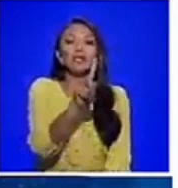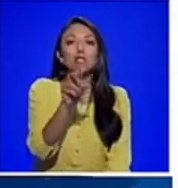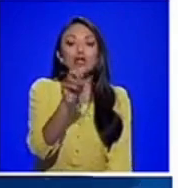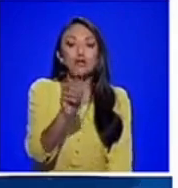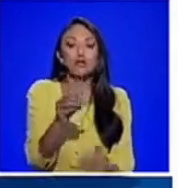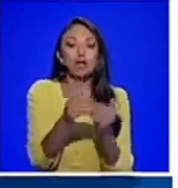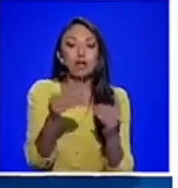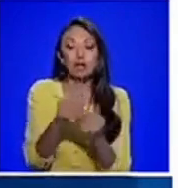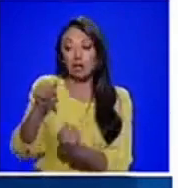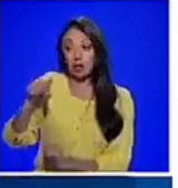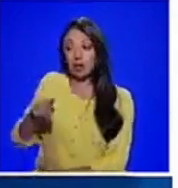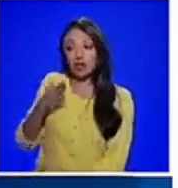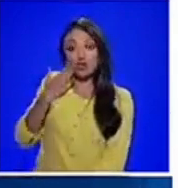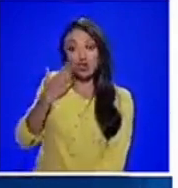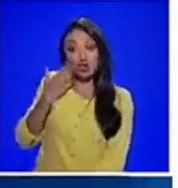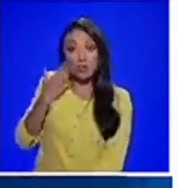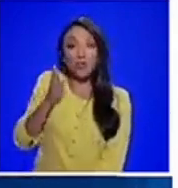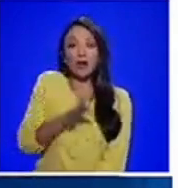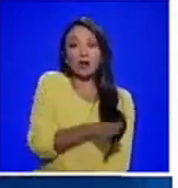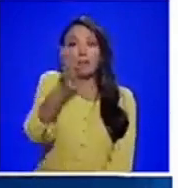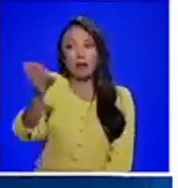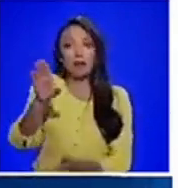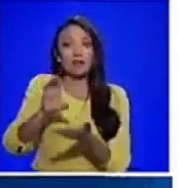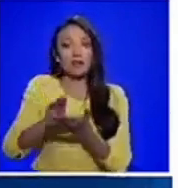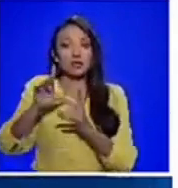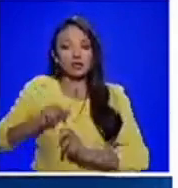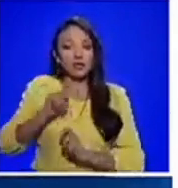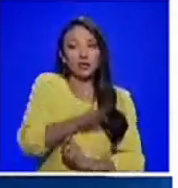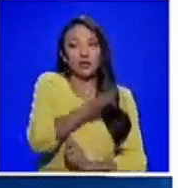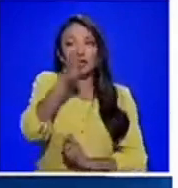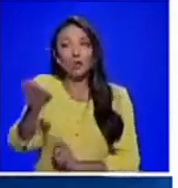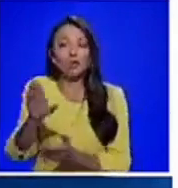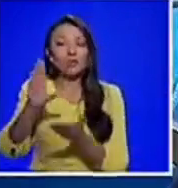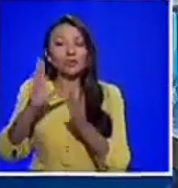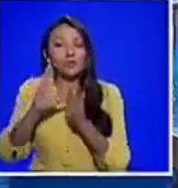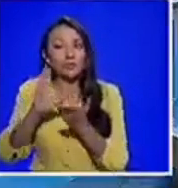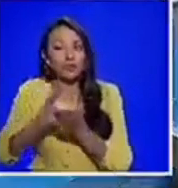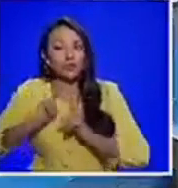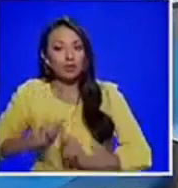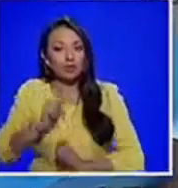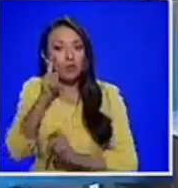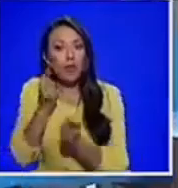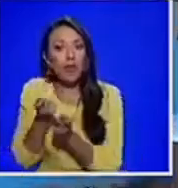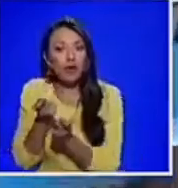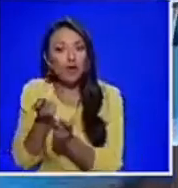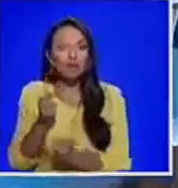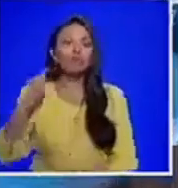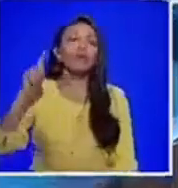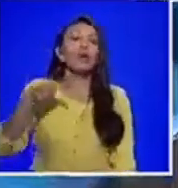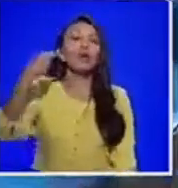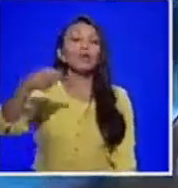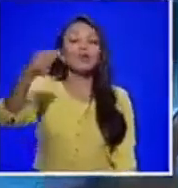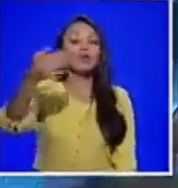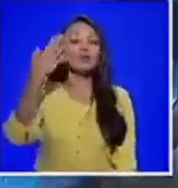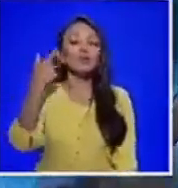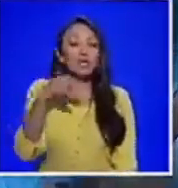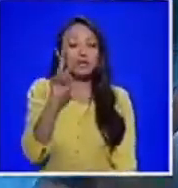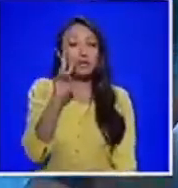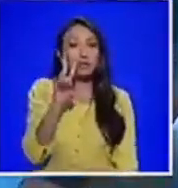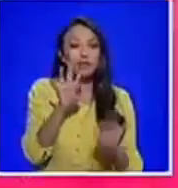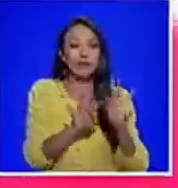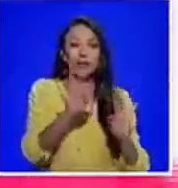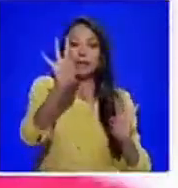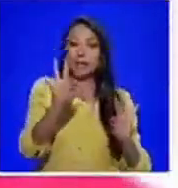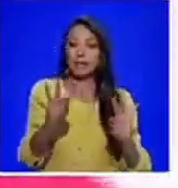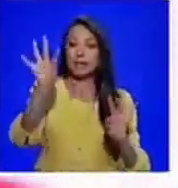madre haya llevado al niño al centro de salud a los controles de niño sano. En los próximos días se darán a conocer los resultados a través